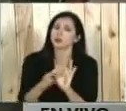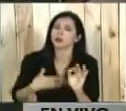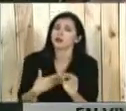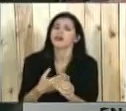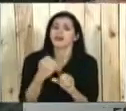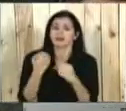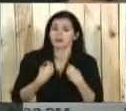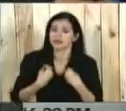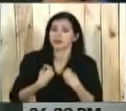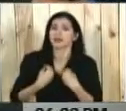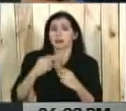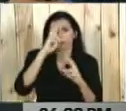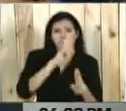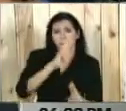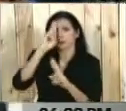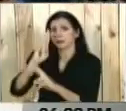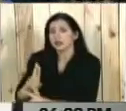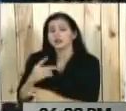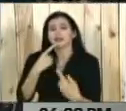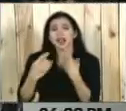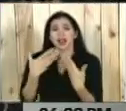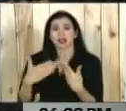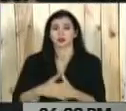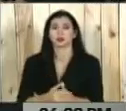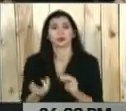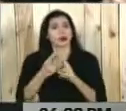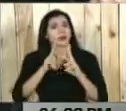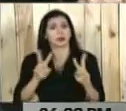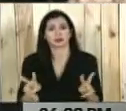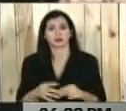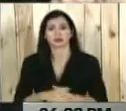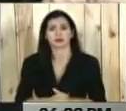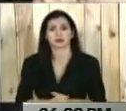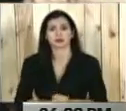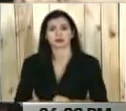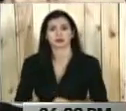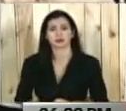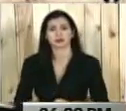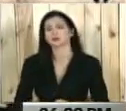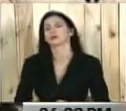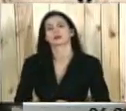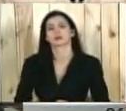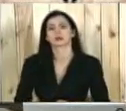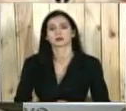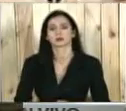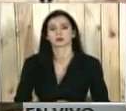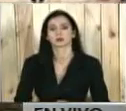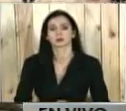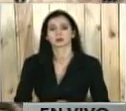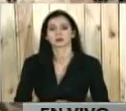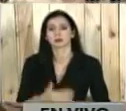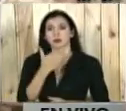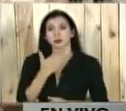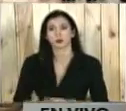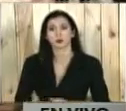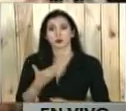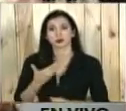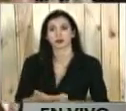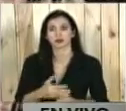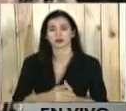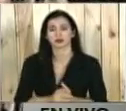respeto, el diálogo, y abogamos por la paz. Eso es un elemento clave.